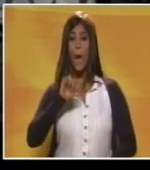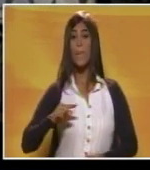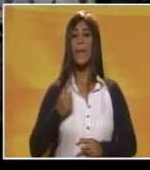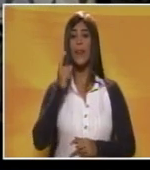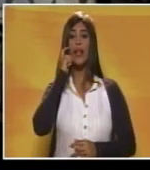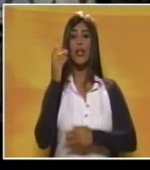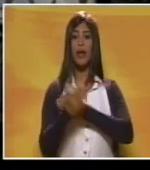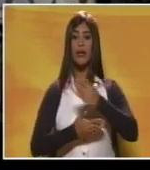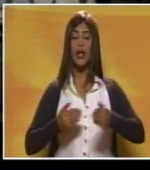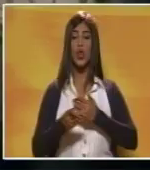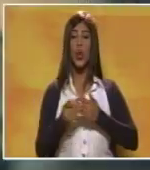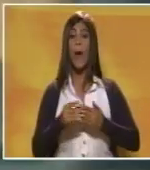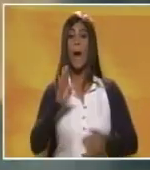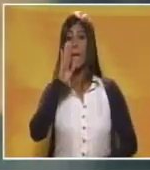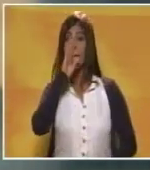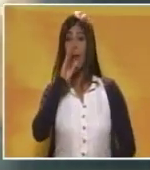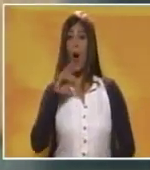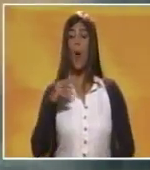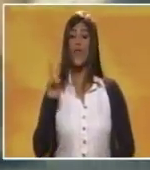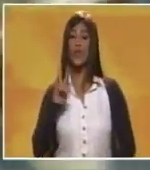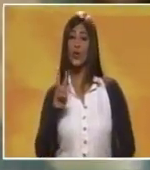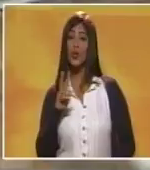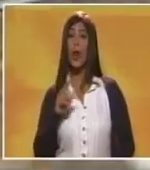operaciones cambiarias, quedando el Banco de Venezuela en